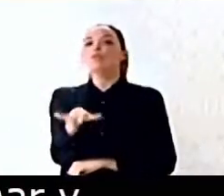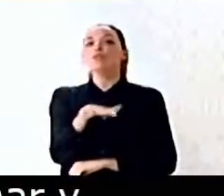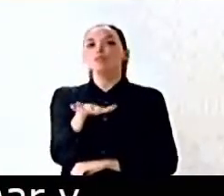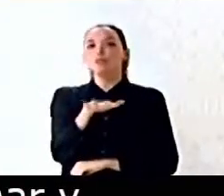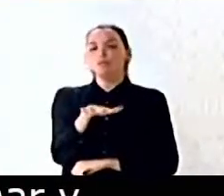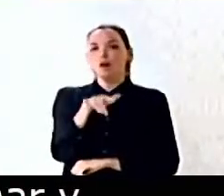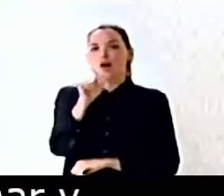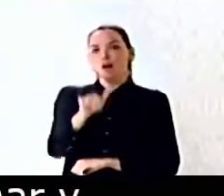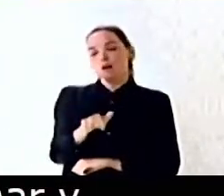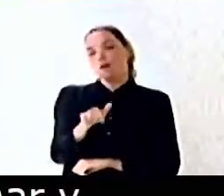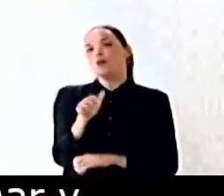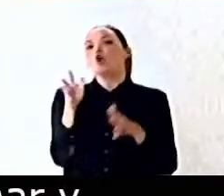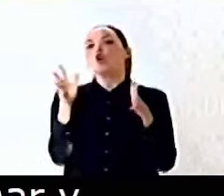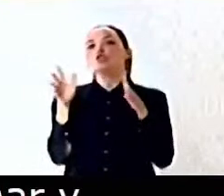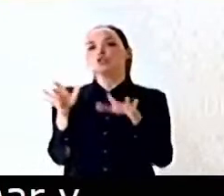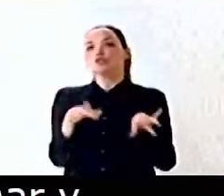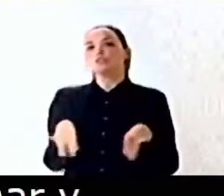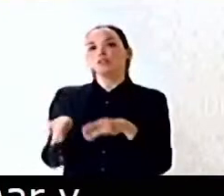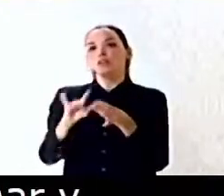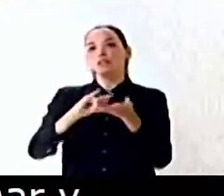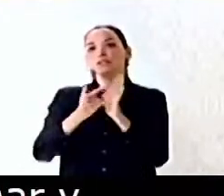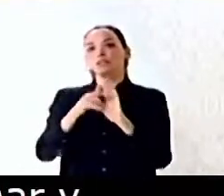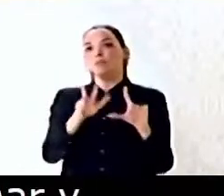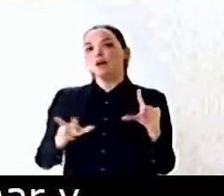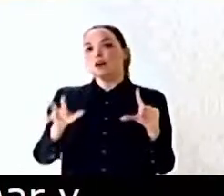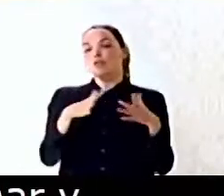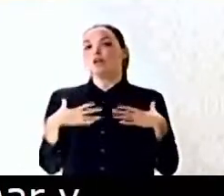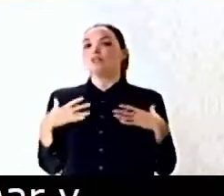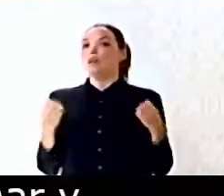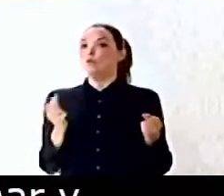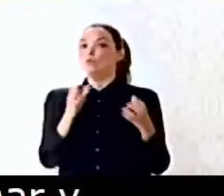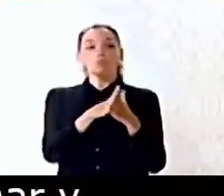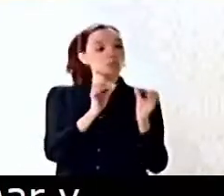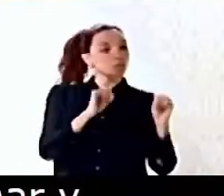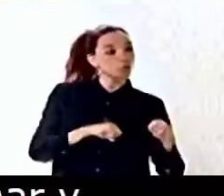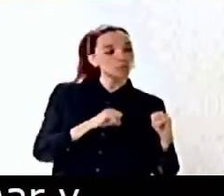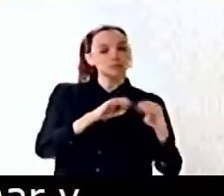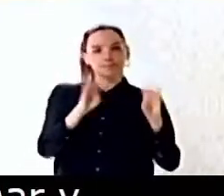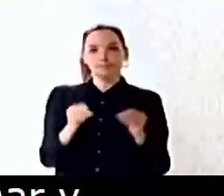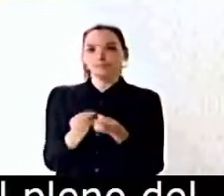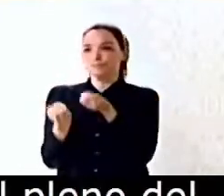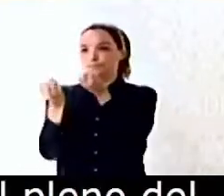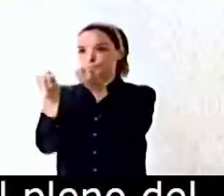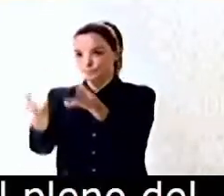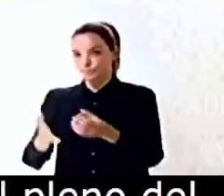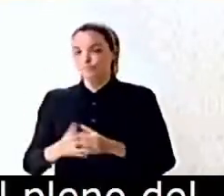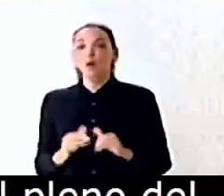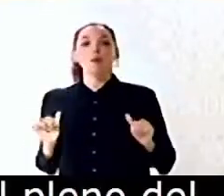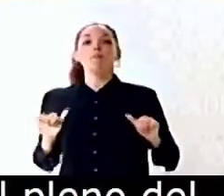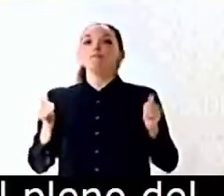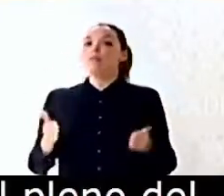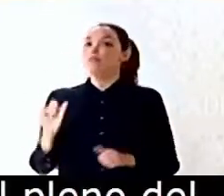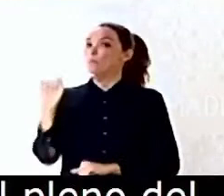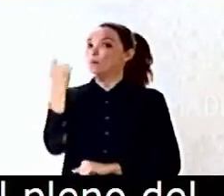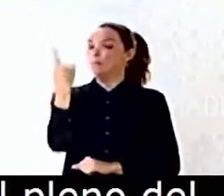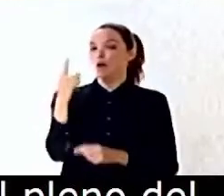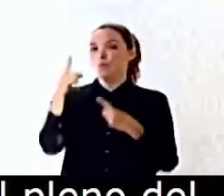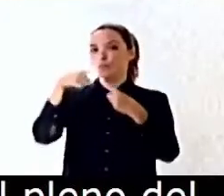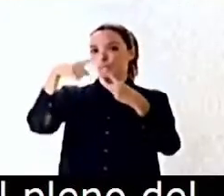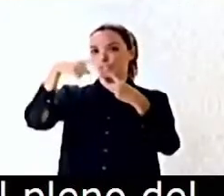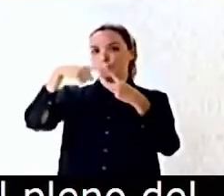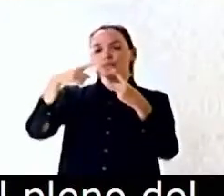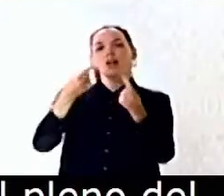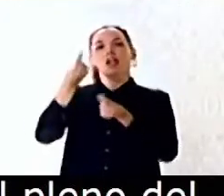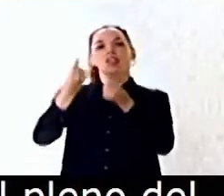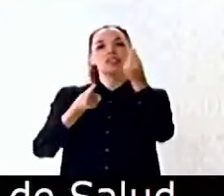del Pleno del Consejo Interterritorial del Sistema Nacional de Salud. Empiezo por la primera parte, datos epidemiológicos en la pandemia